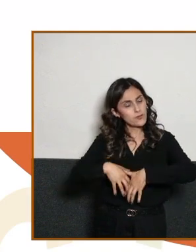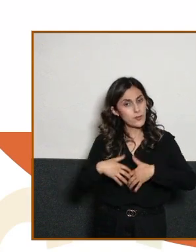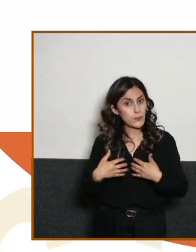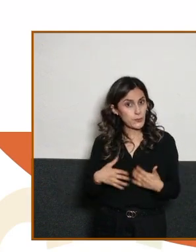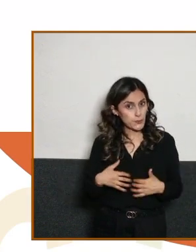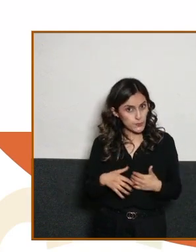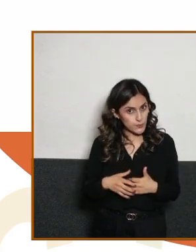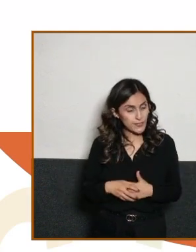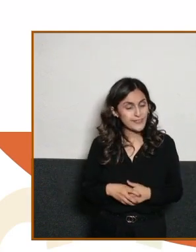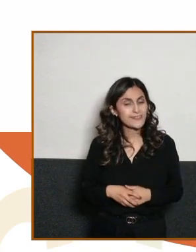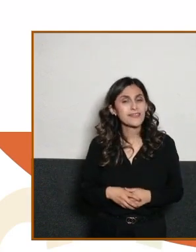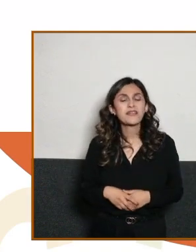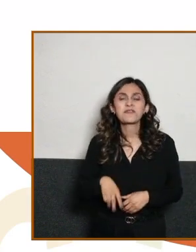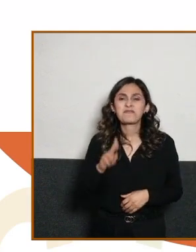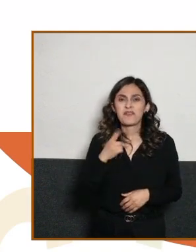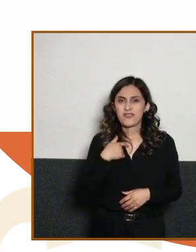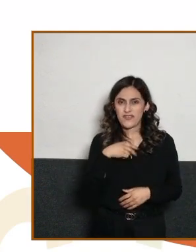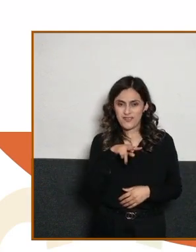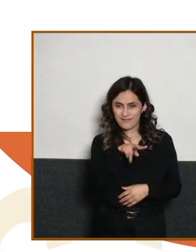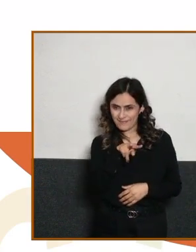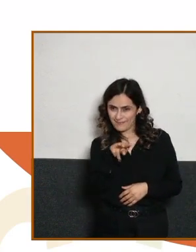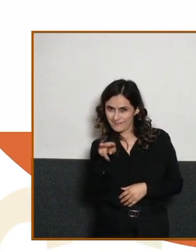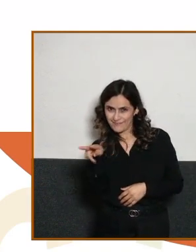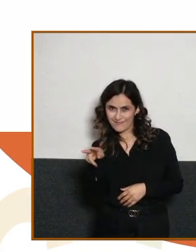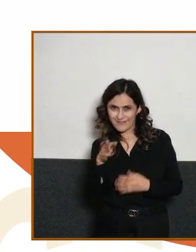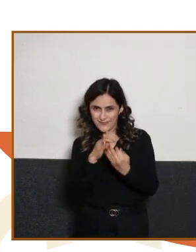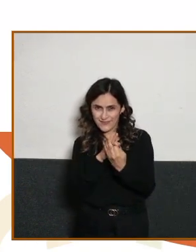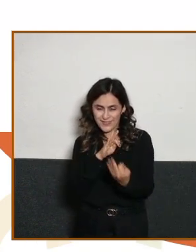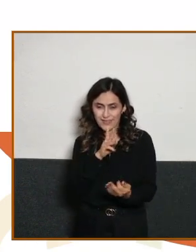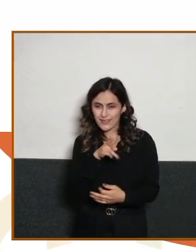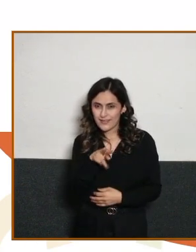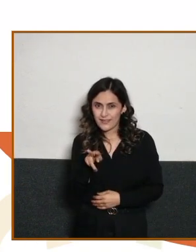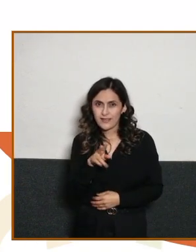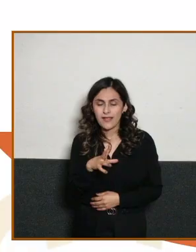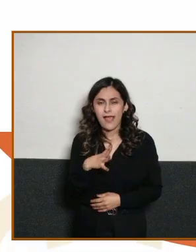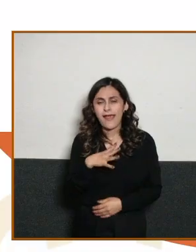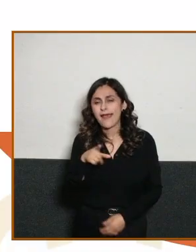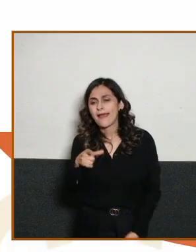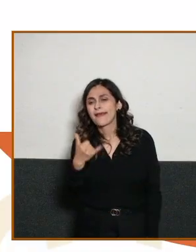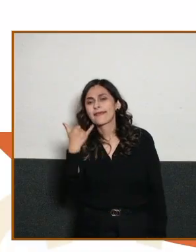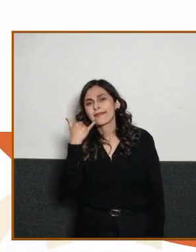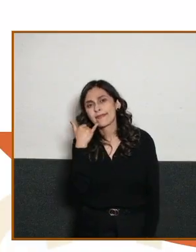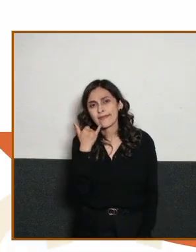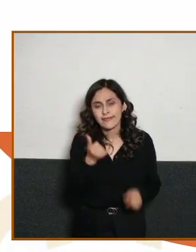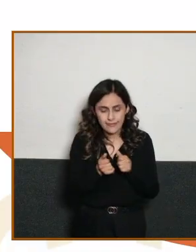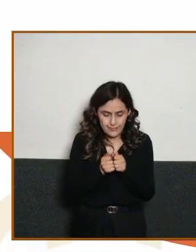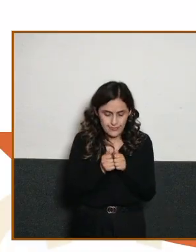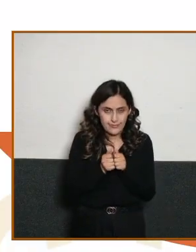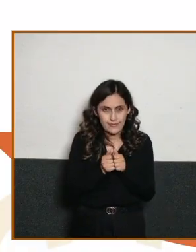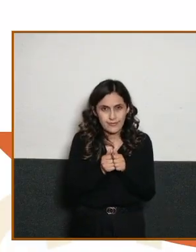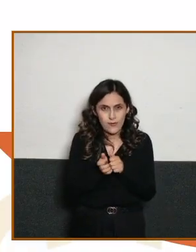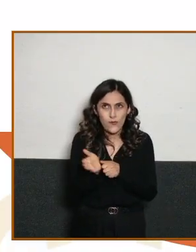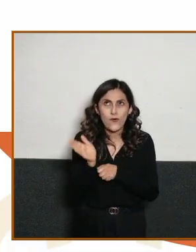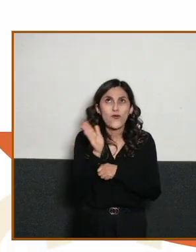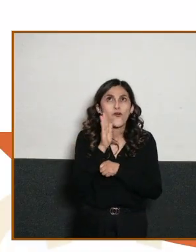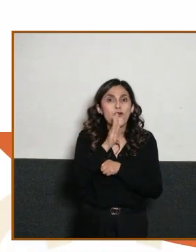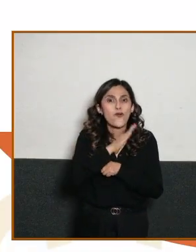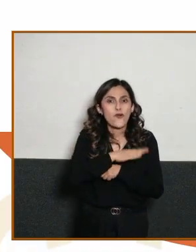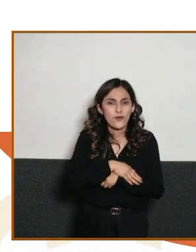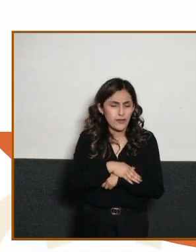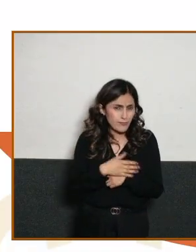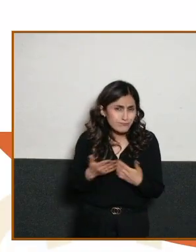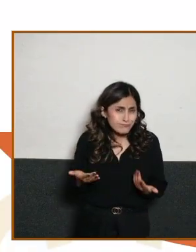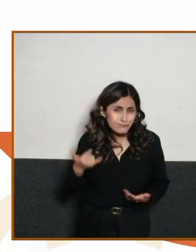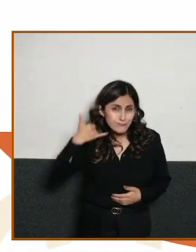Pero miren, yo que lo estoy viendo de frente, ¿cuántos de ustedes nos traen el teléfonote todo el día? Si el